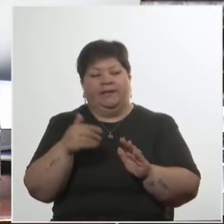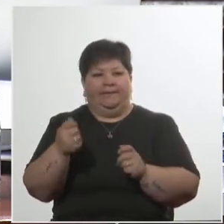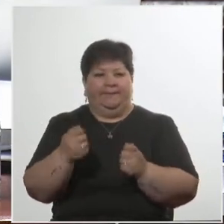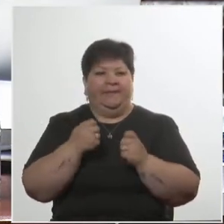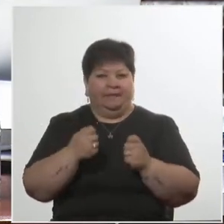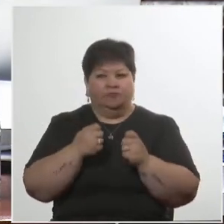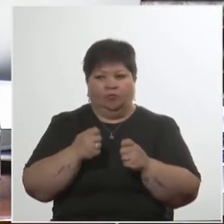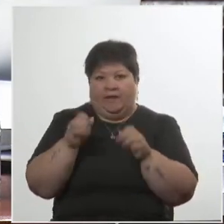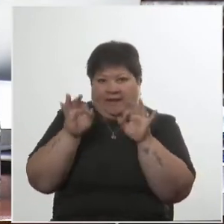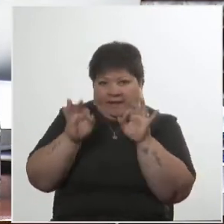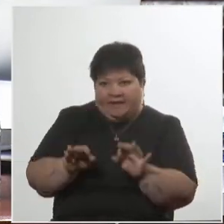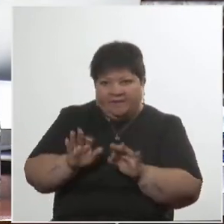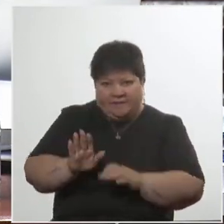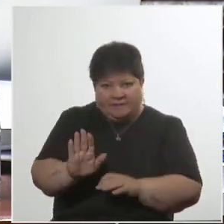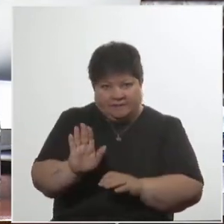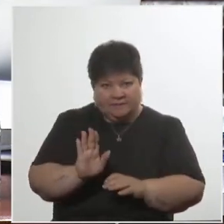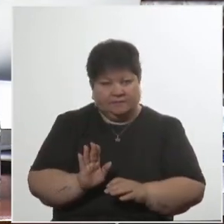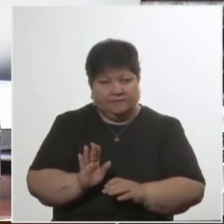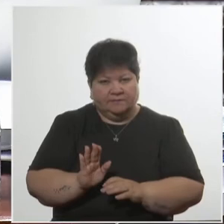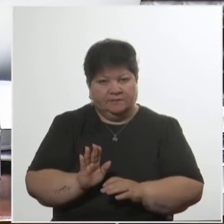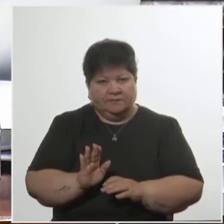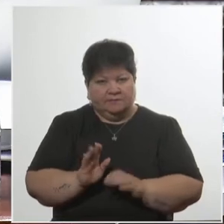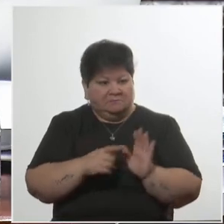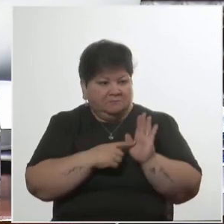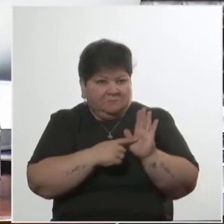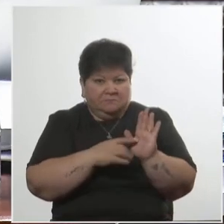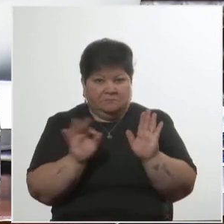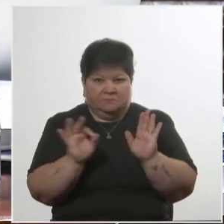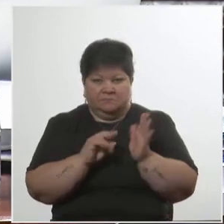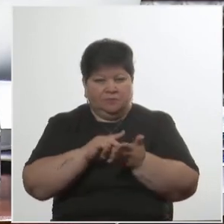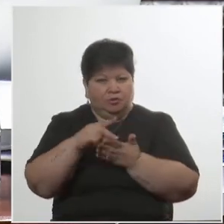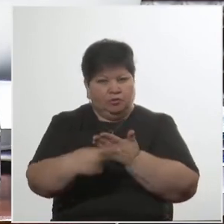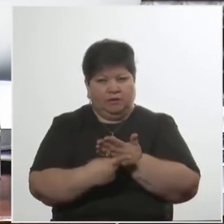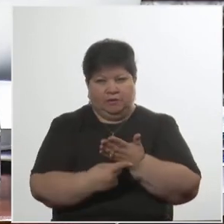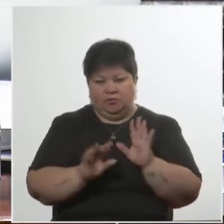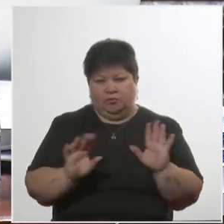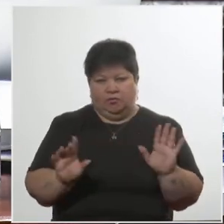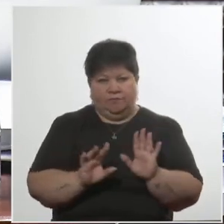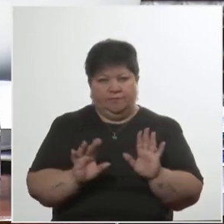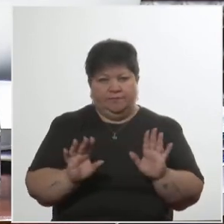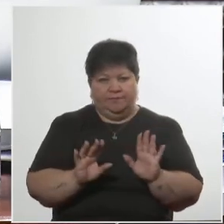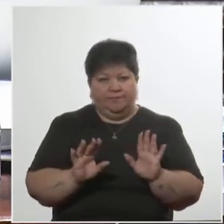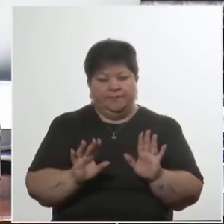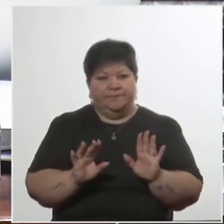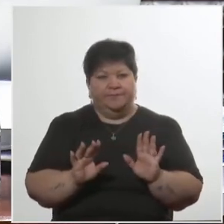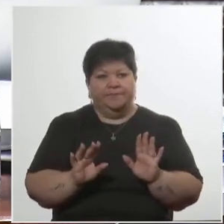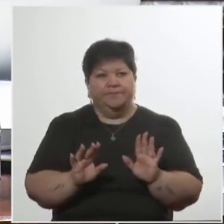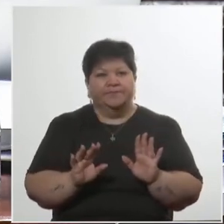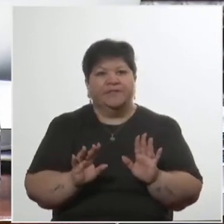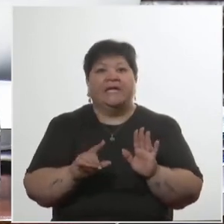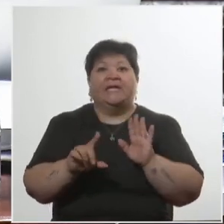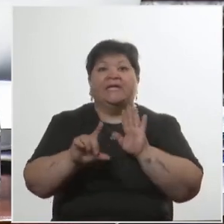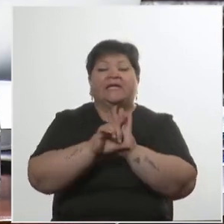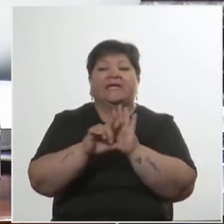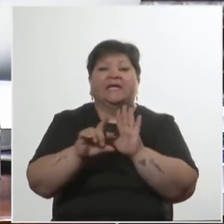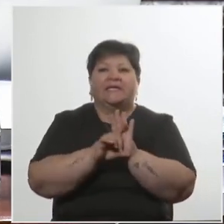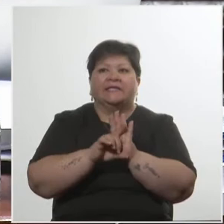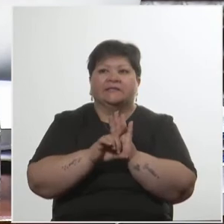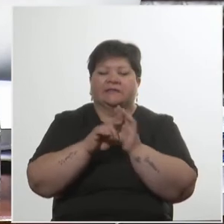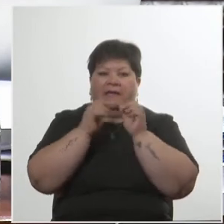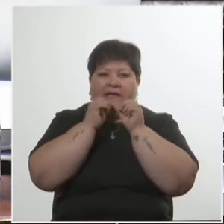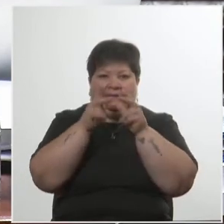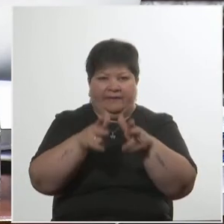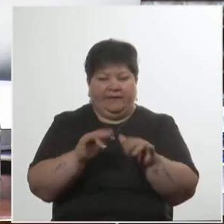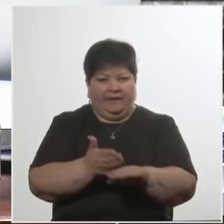está bien que así lo fueran eso no se establece en este proyecto de ley las leyes a que me referí